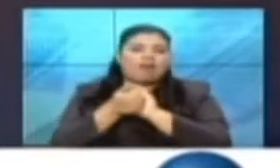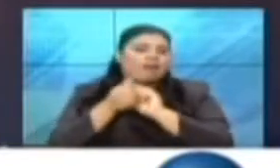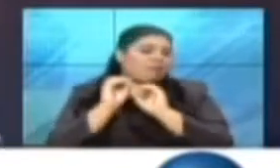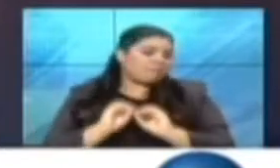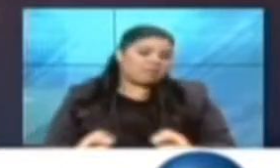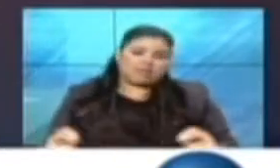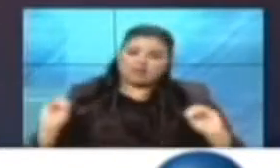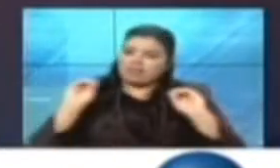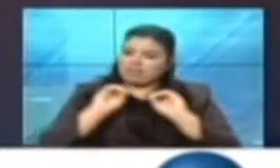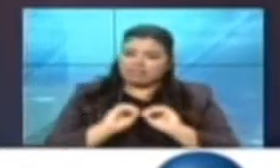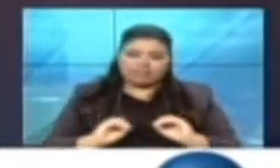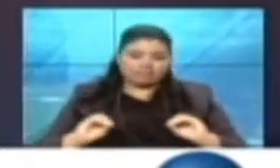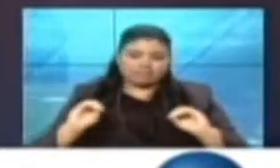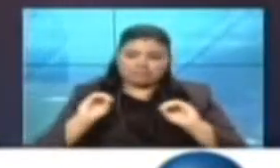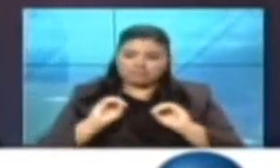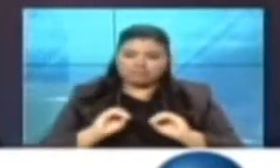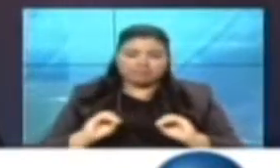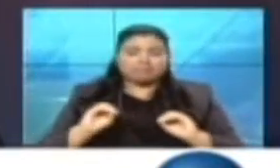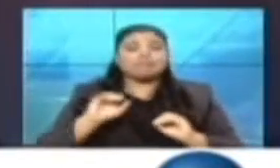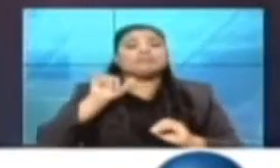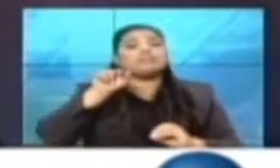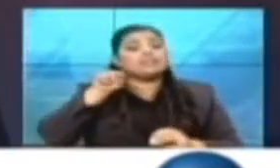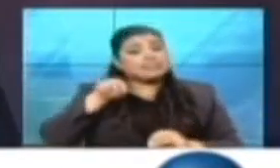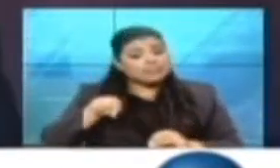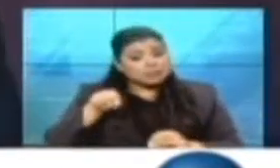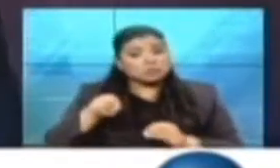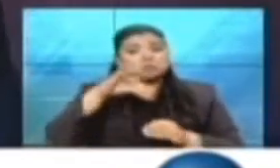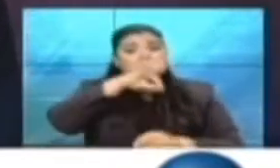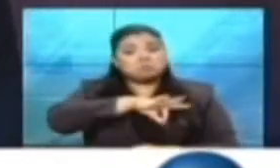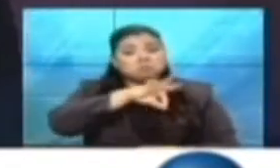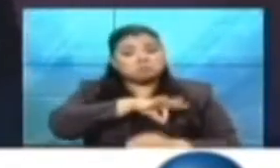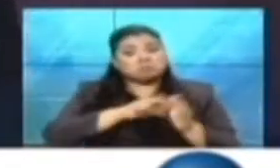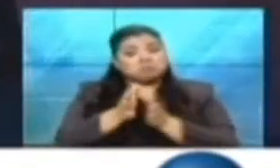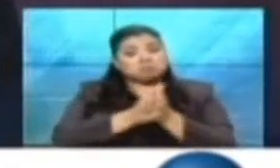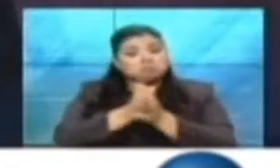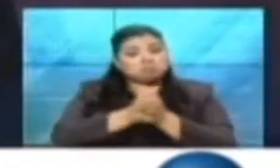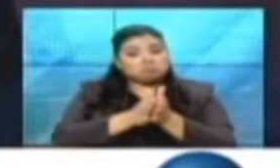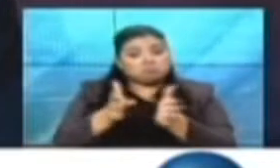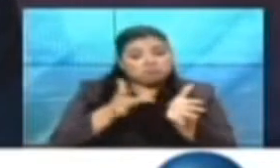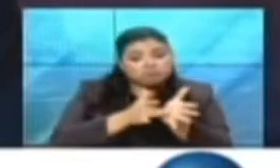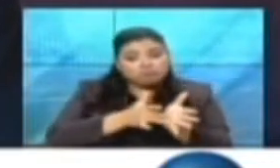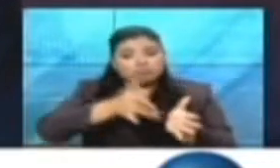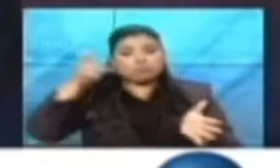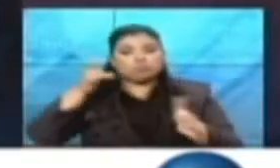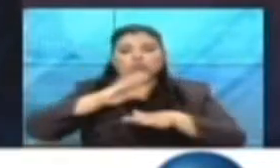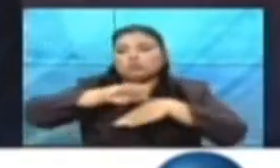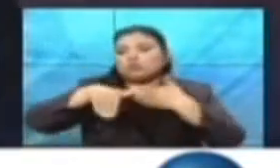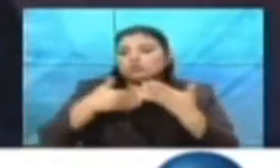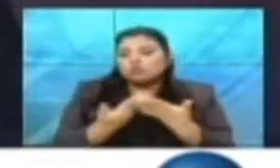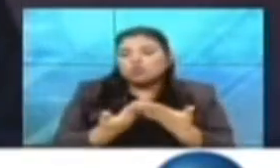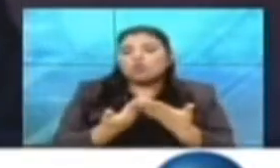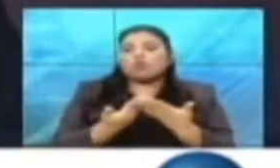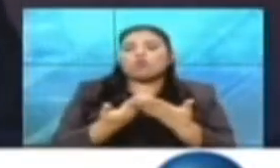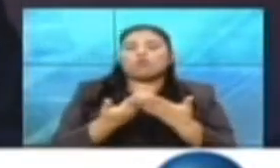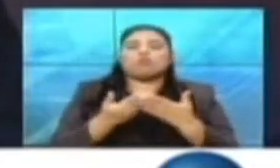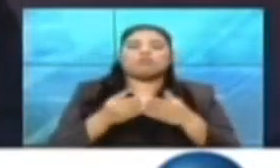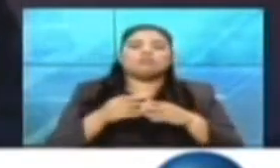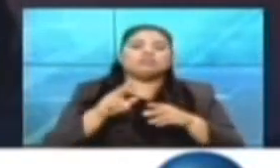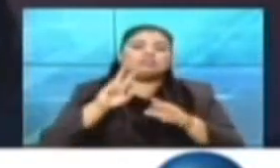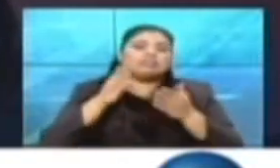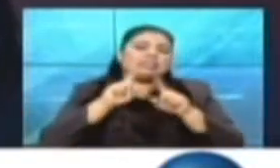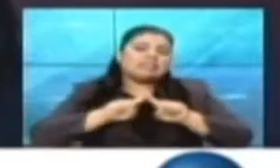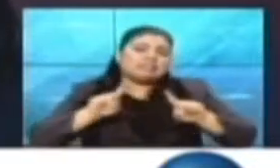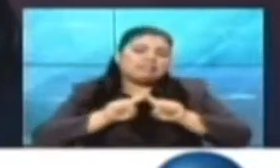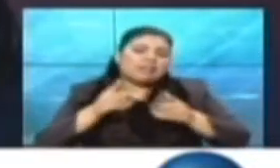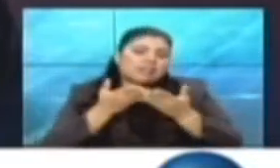para no cambiar nada y es que ellos son los que se han beneficiado de todo la marea de corrupción que